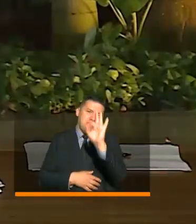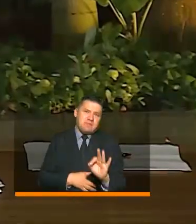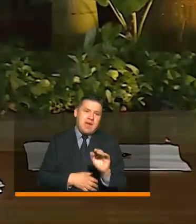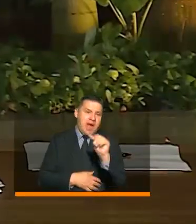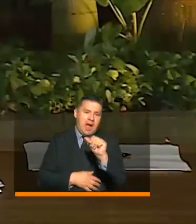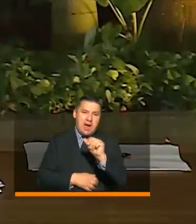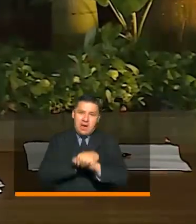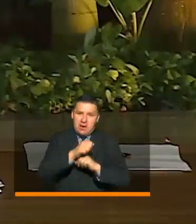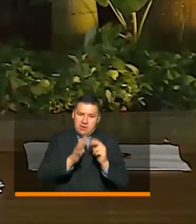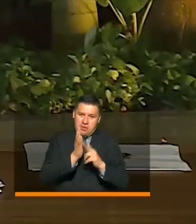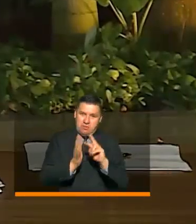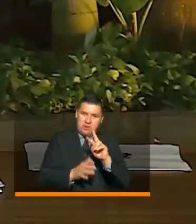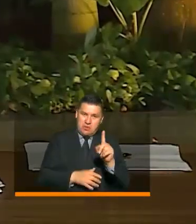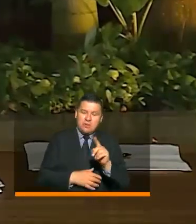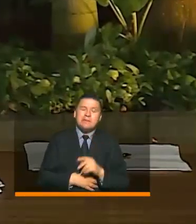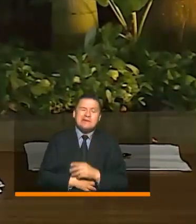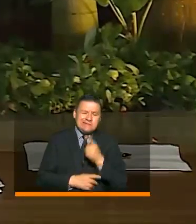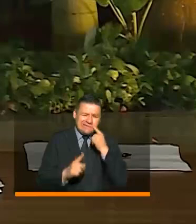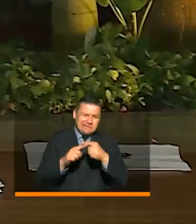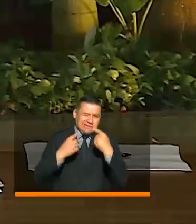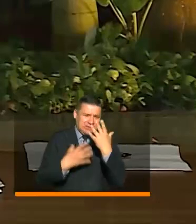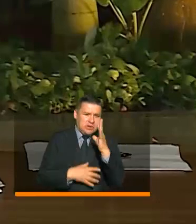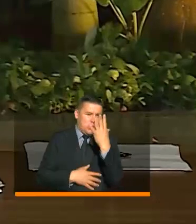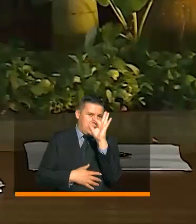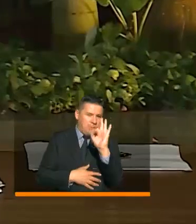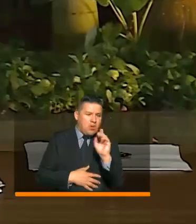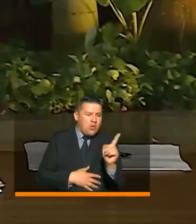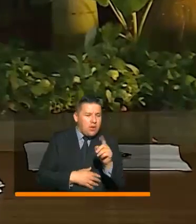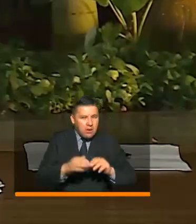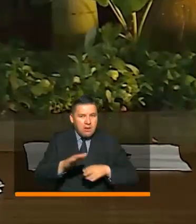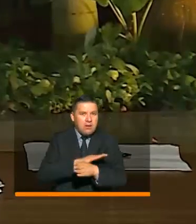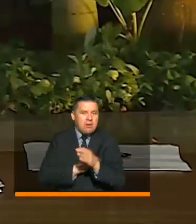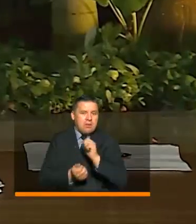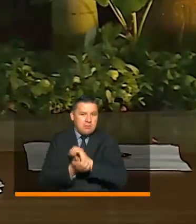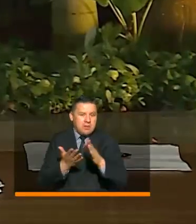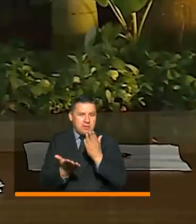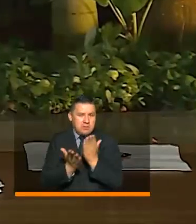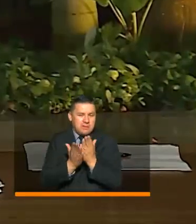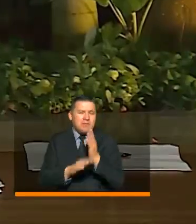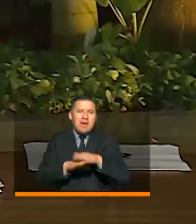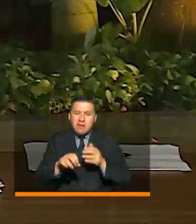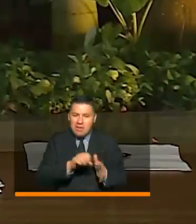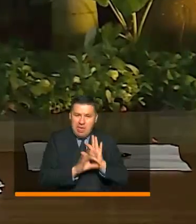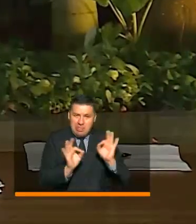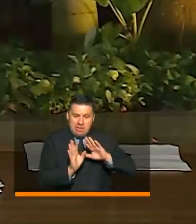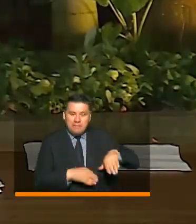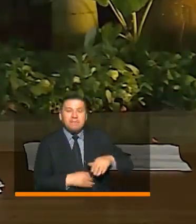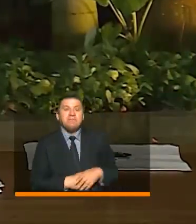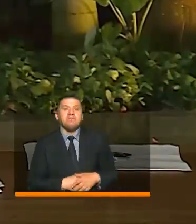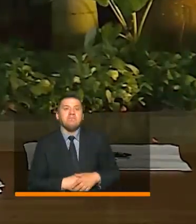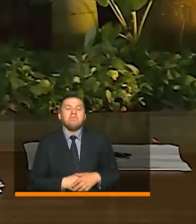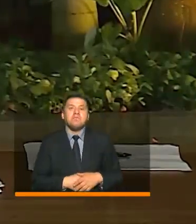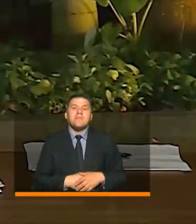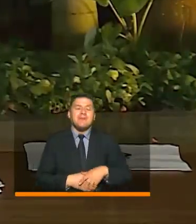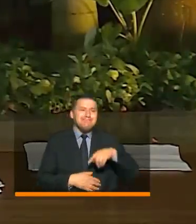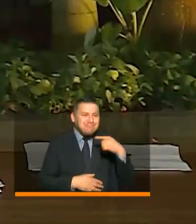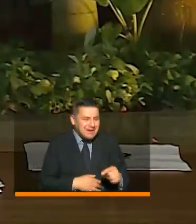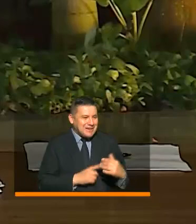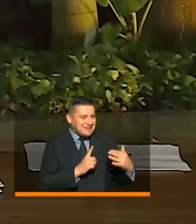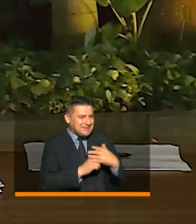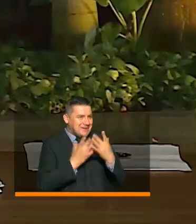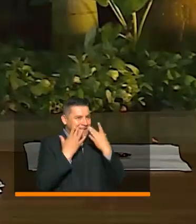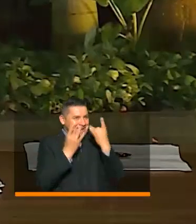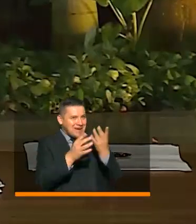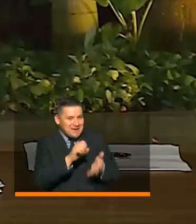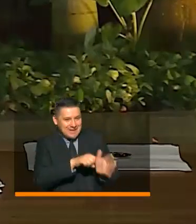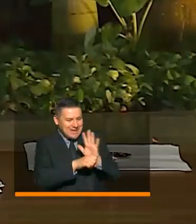en agosto del año 2022. Esto, por supuesto, sin haber considerado los escenarios de pandemia. Cuando vimos la afectación grave